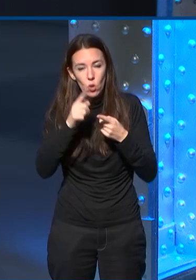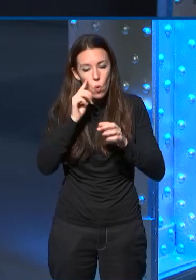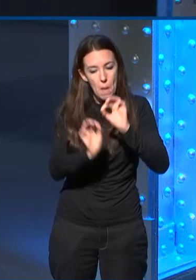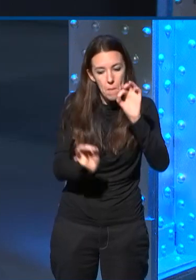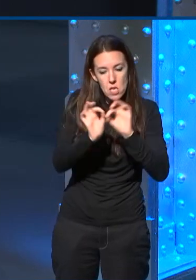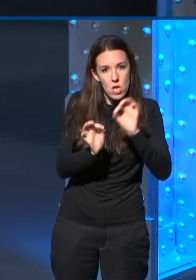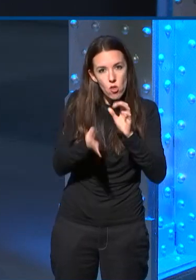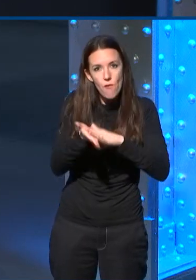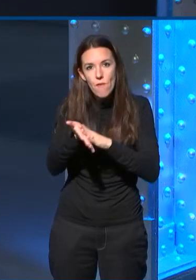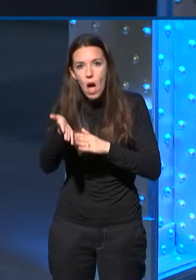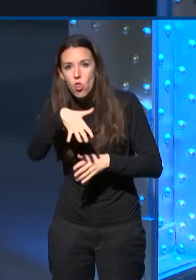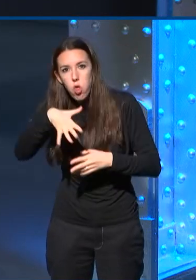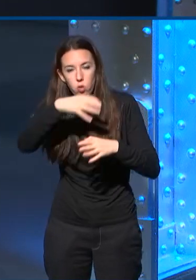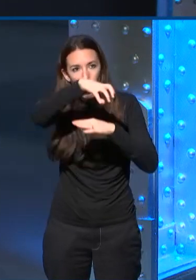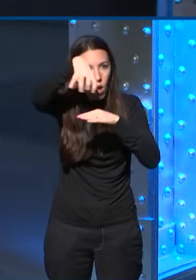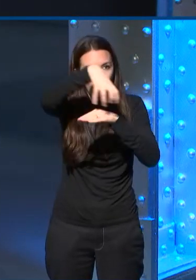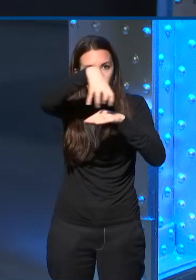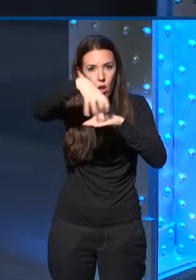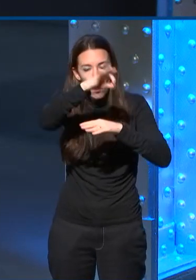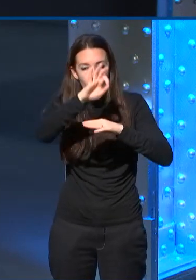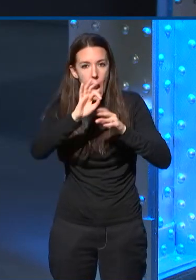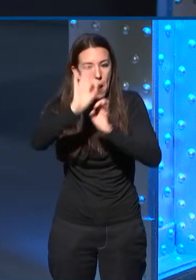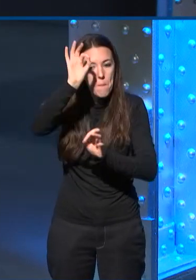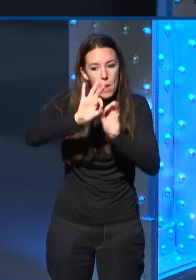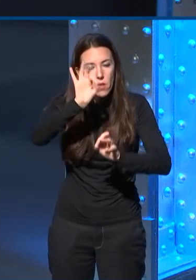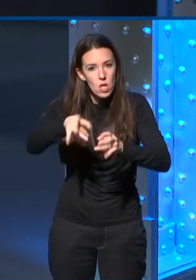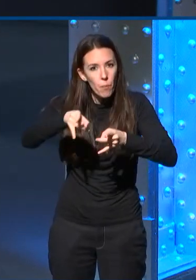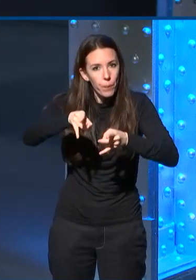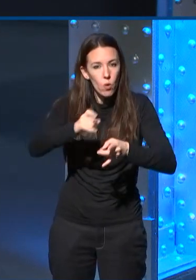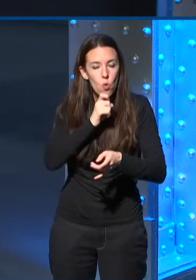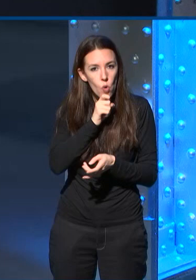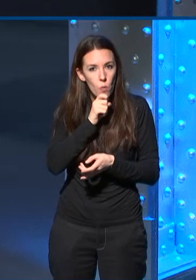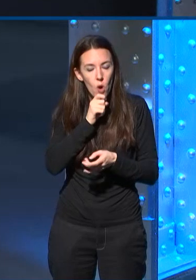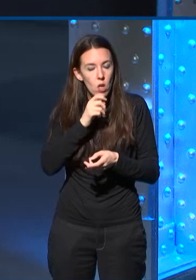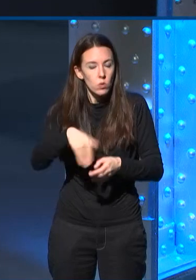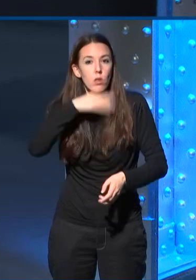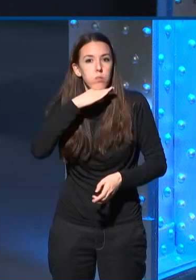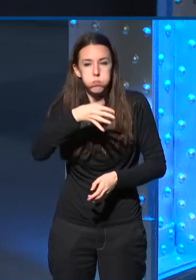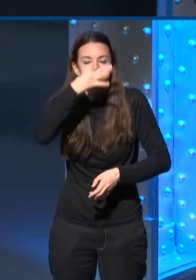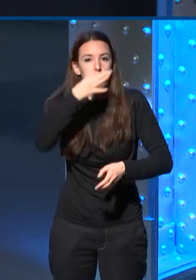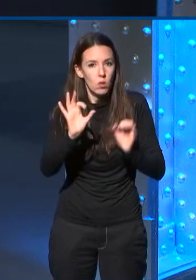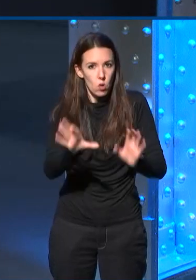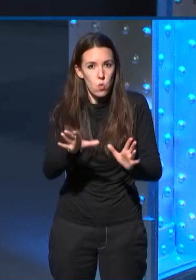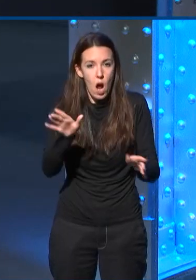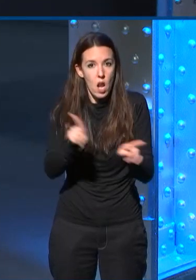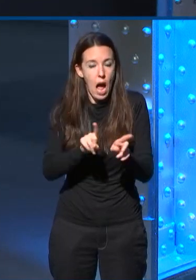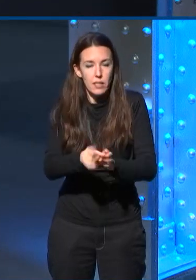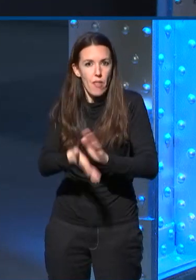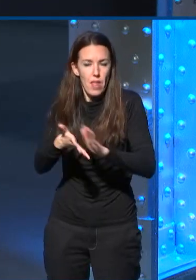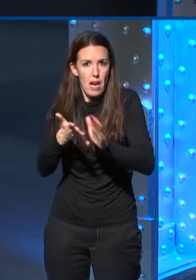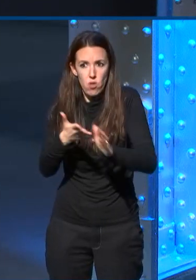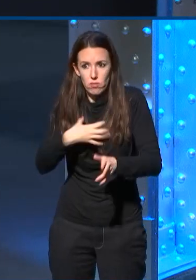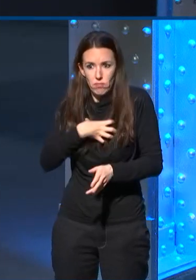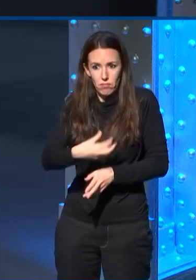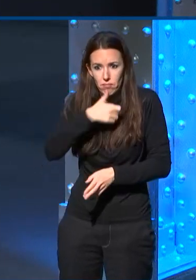orientación, esos giros de la nave durante la caída, lo que se llama una unidad de medida inercial. Se saturó, lo cual quiere decir que en un momento dado sufrió unas aceleraciones mayores de las